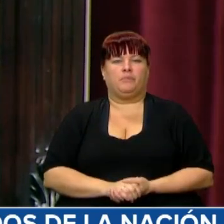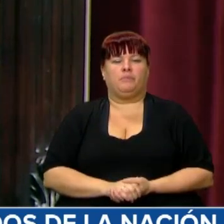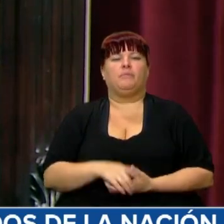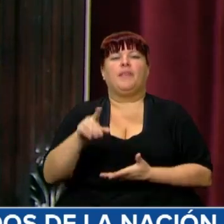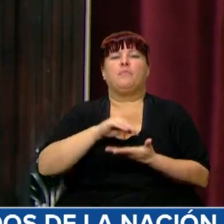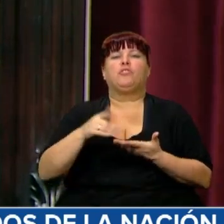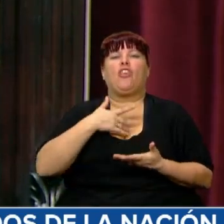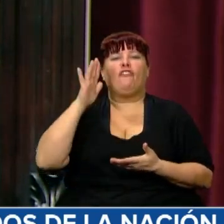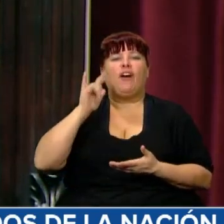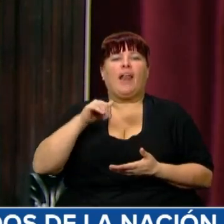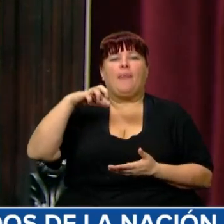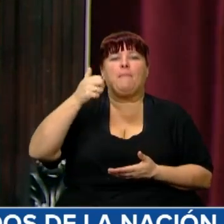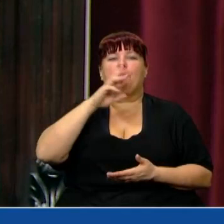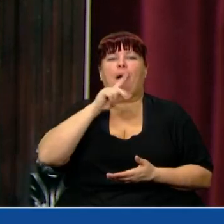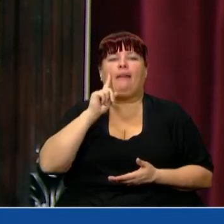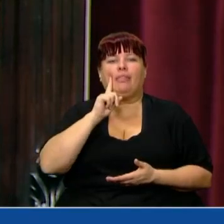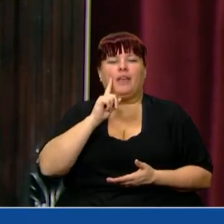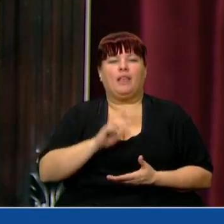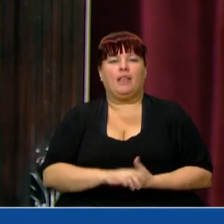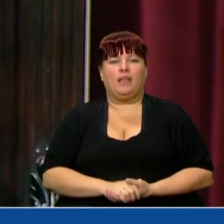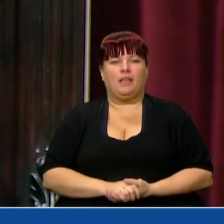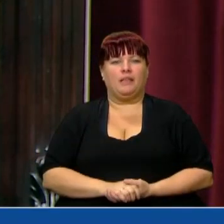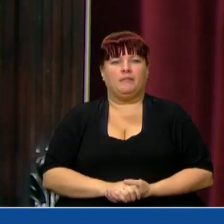Sí, diputado Fernández Patri.